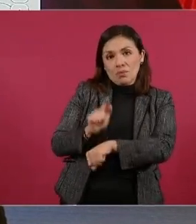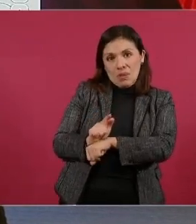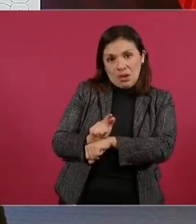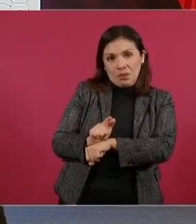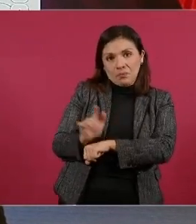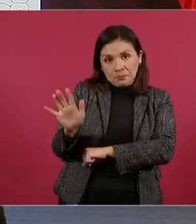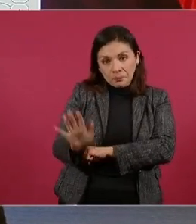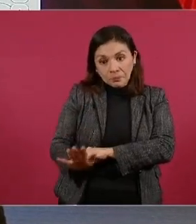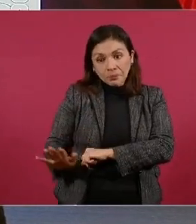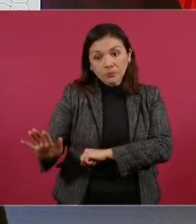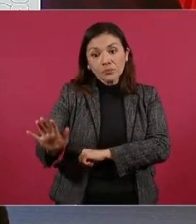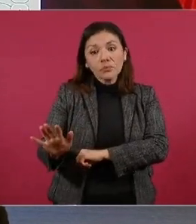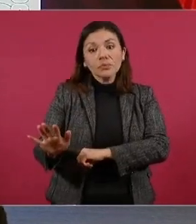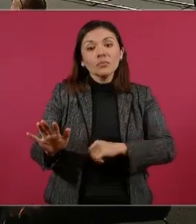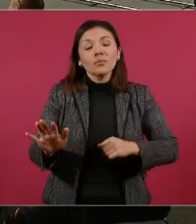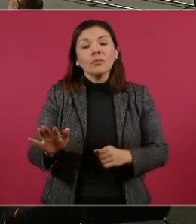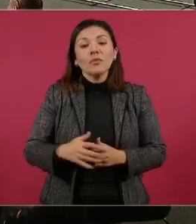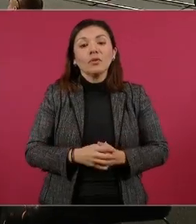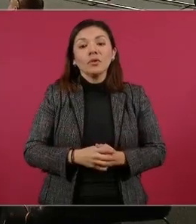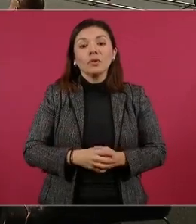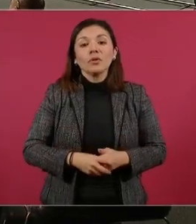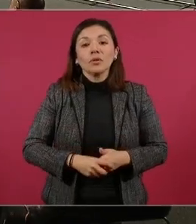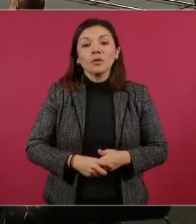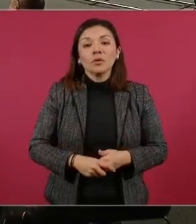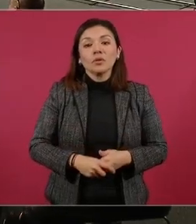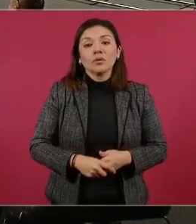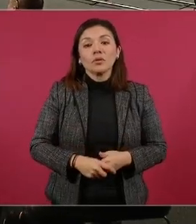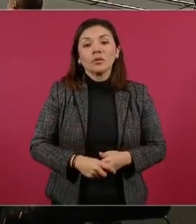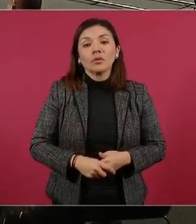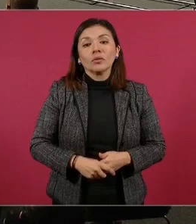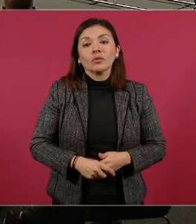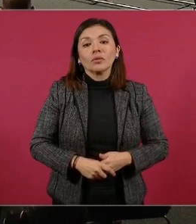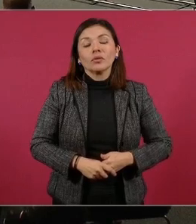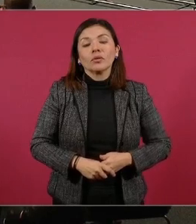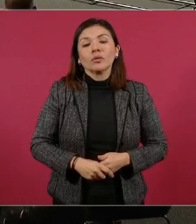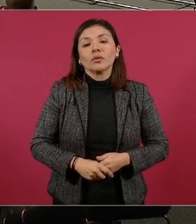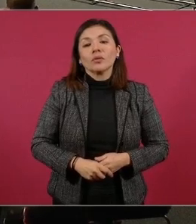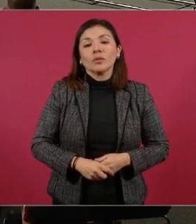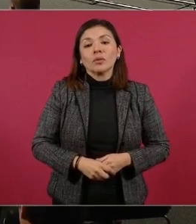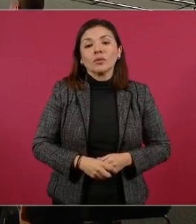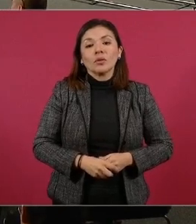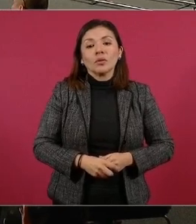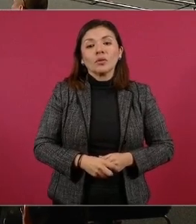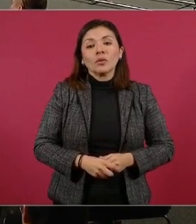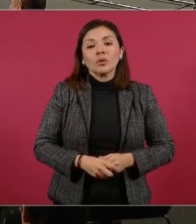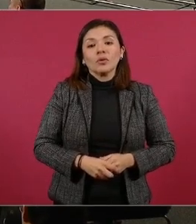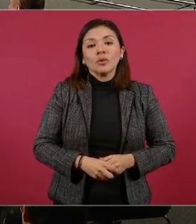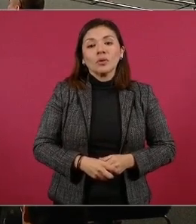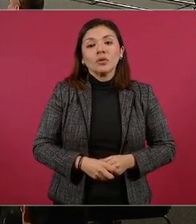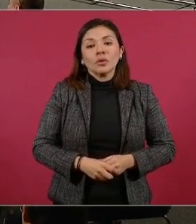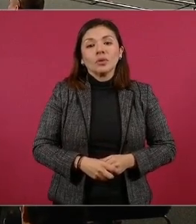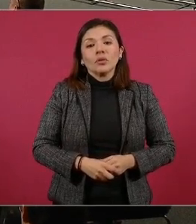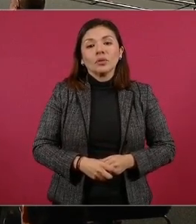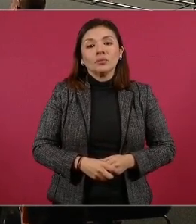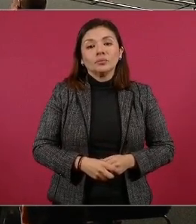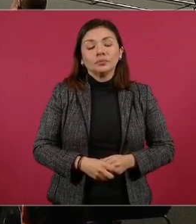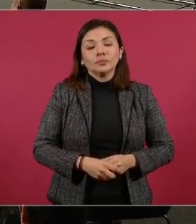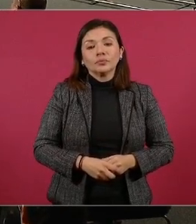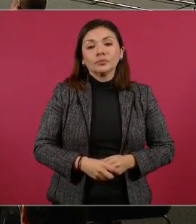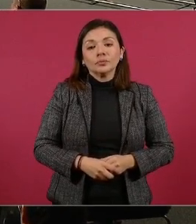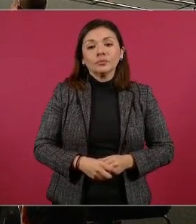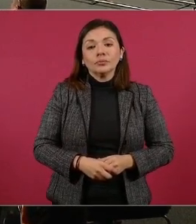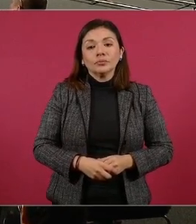Guatemala es Es toda suban el el plan un poquito y van a ver